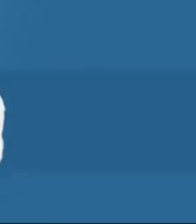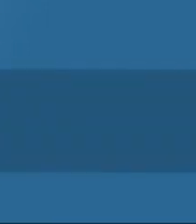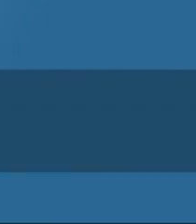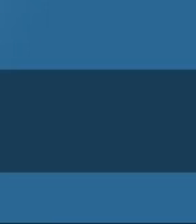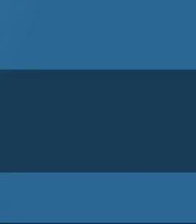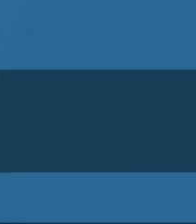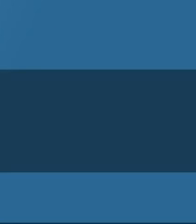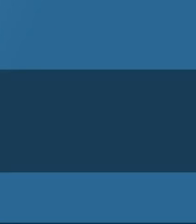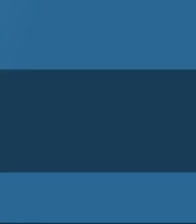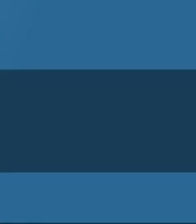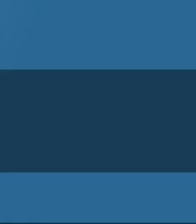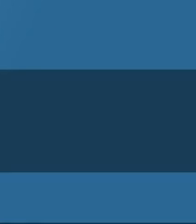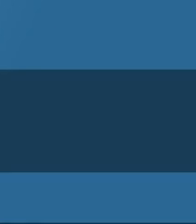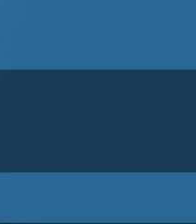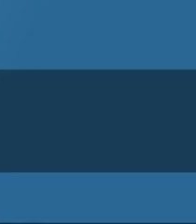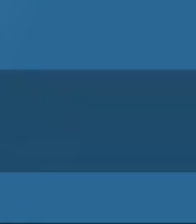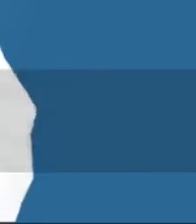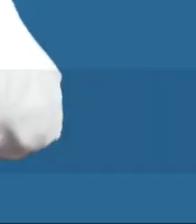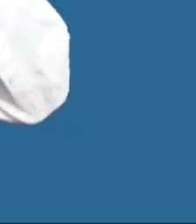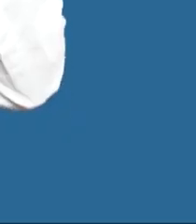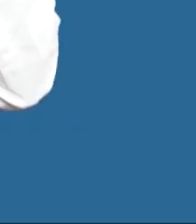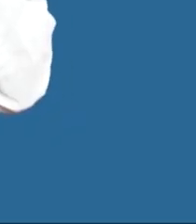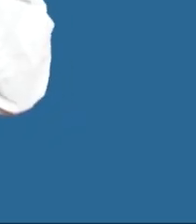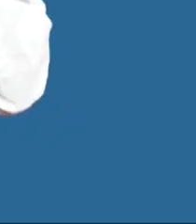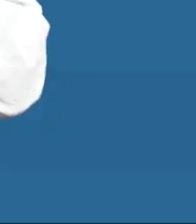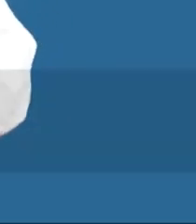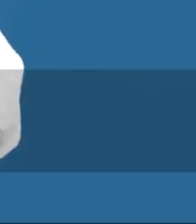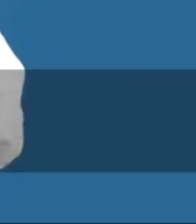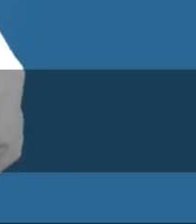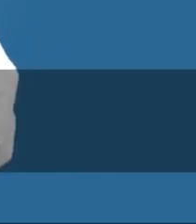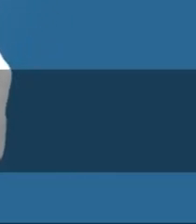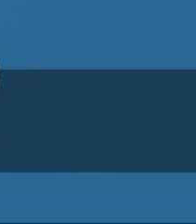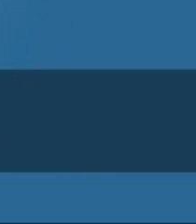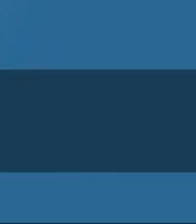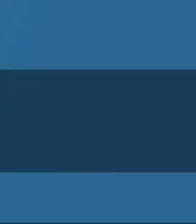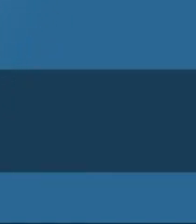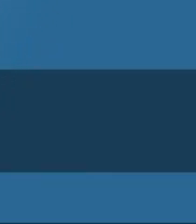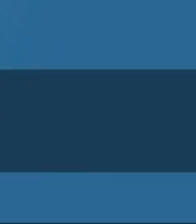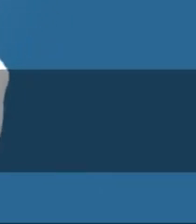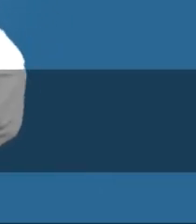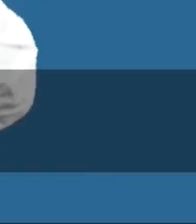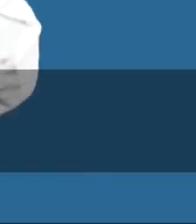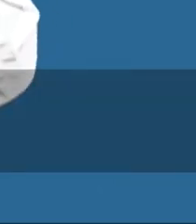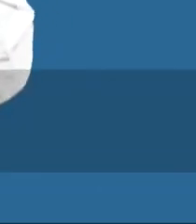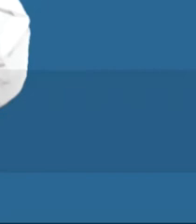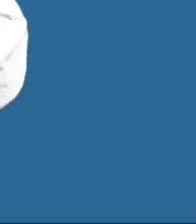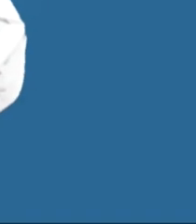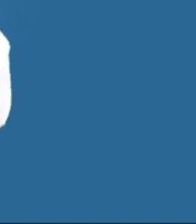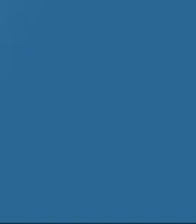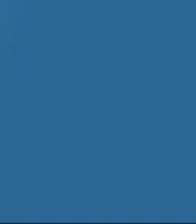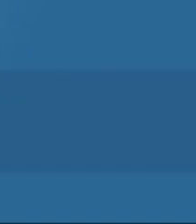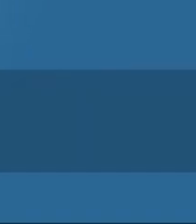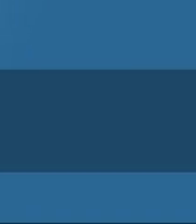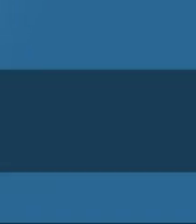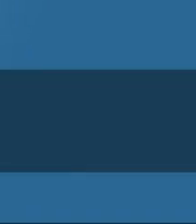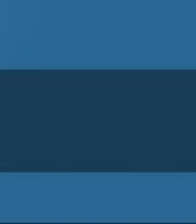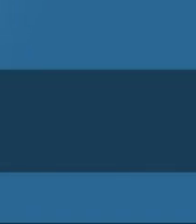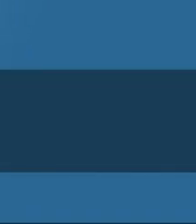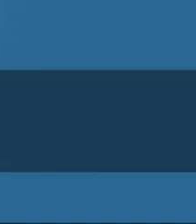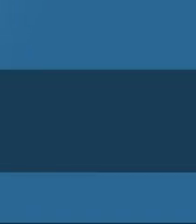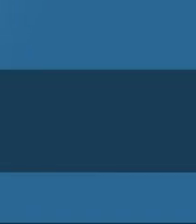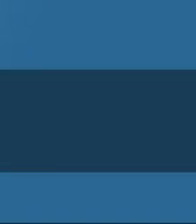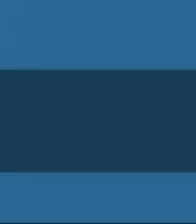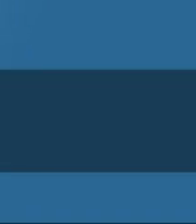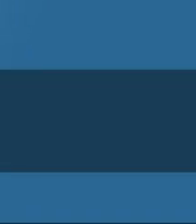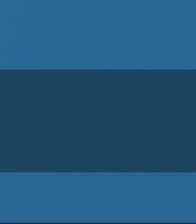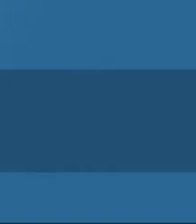Segunda, niños, niñas. Tercera, denuncia. Cuarta, acoso